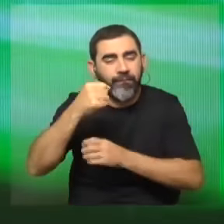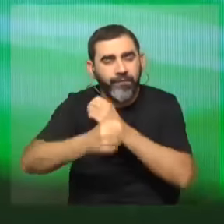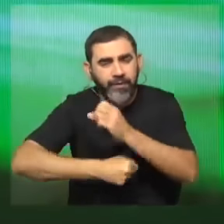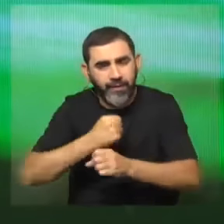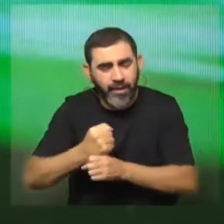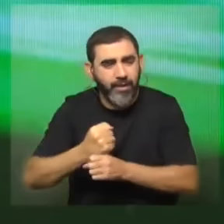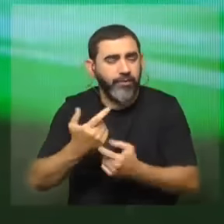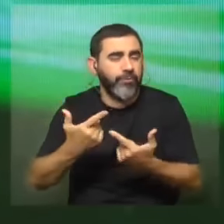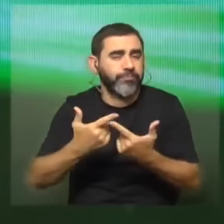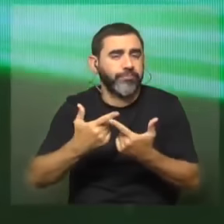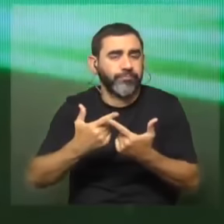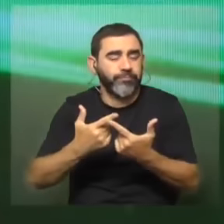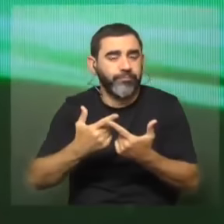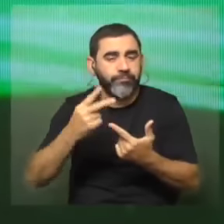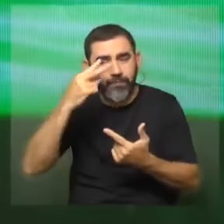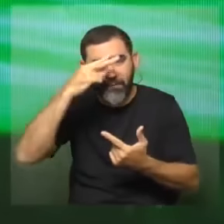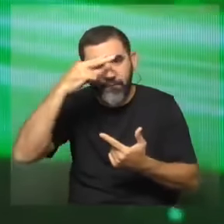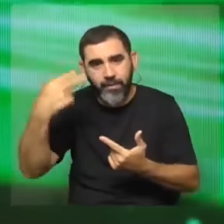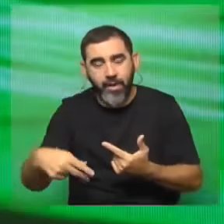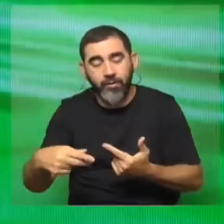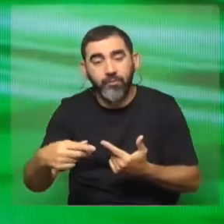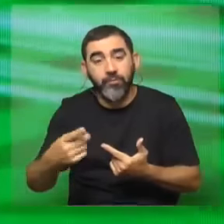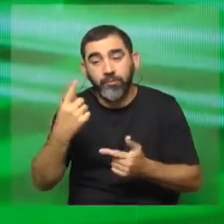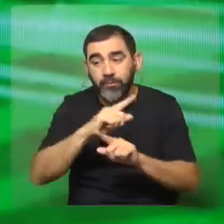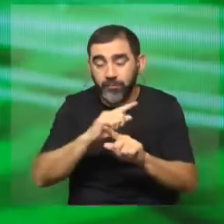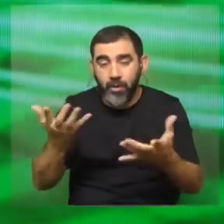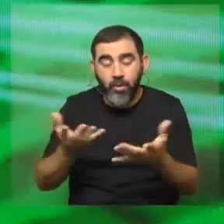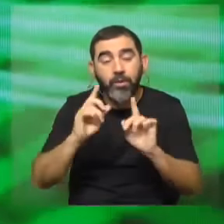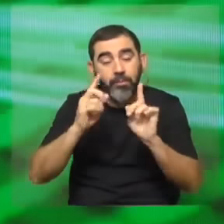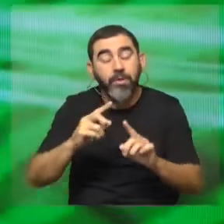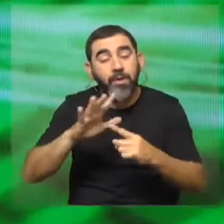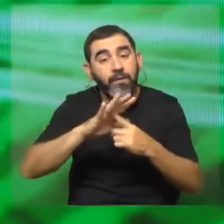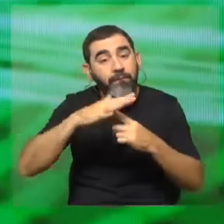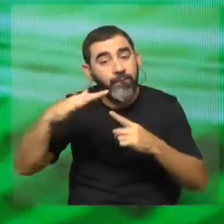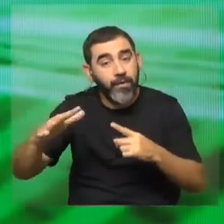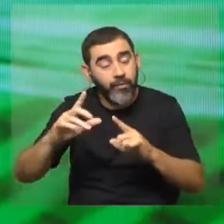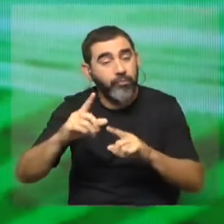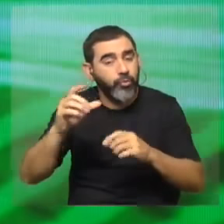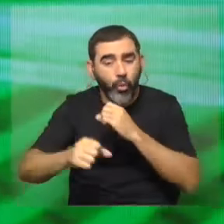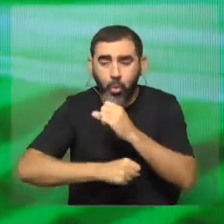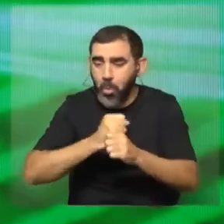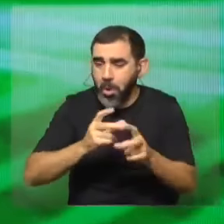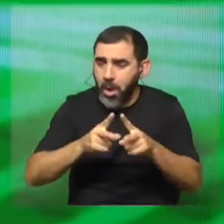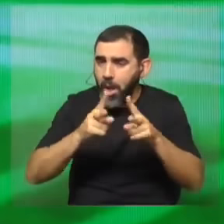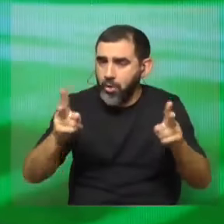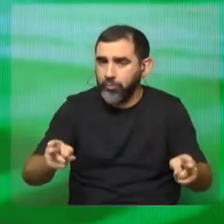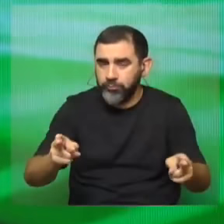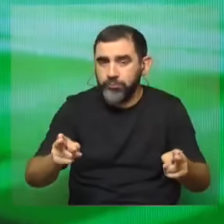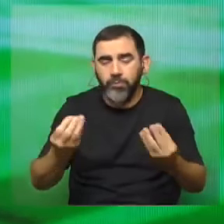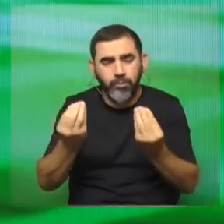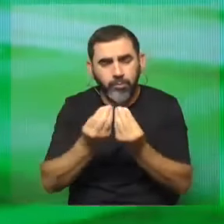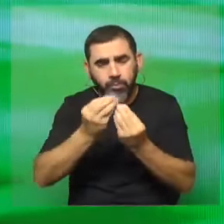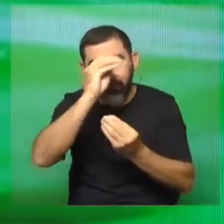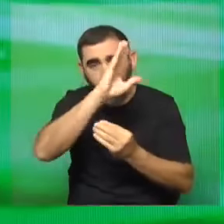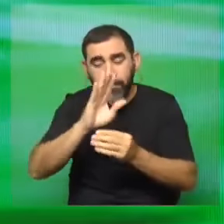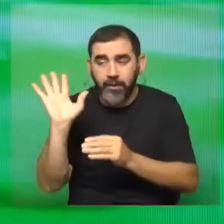rebelión no para el primero de año este bueno están viniendo todo el año hubo muchos brasileños